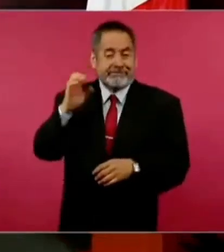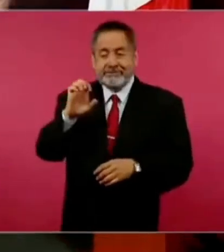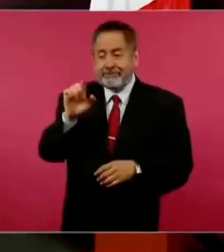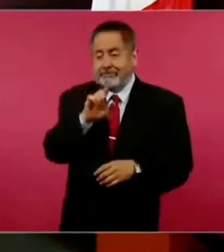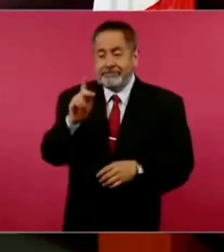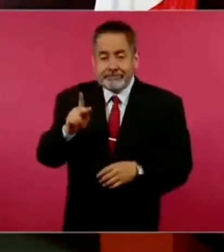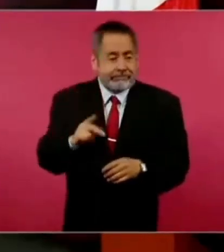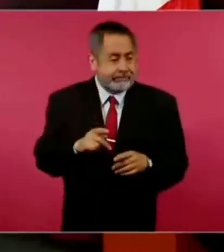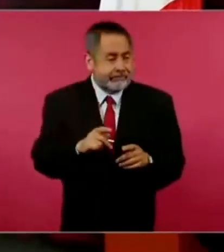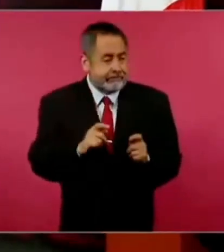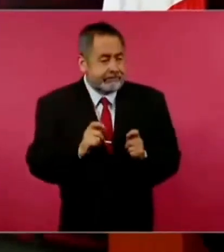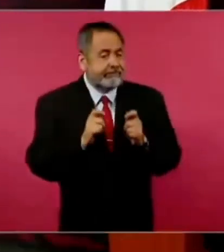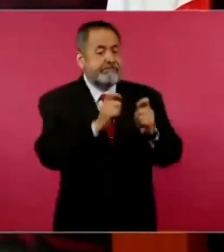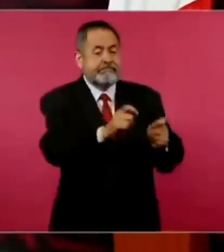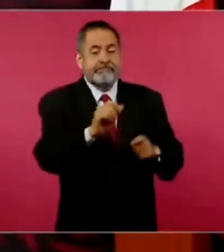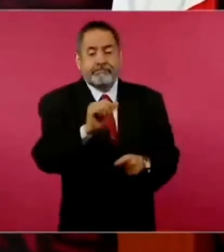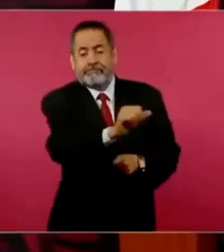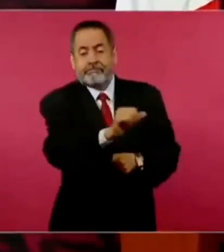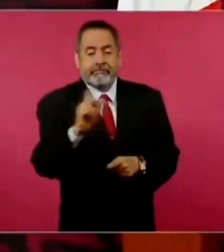a los dirigentes del PAN